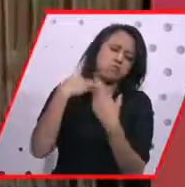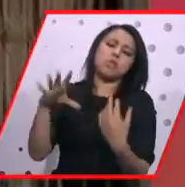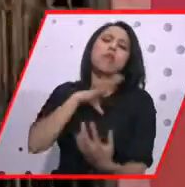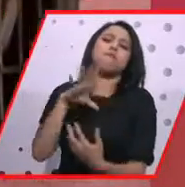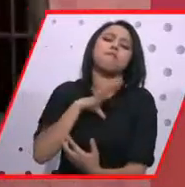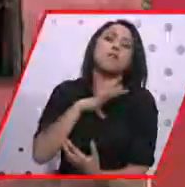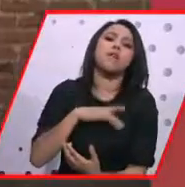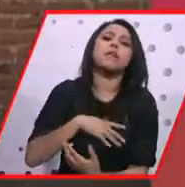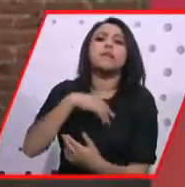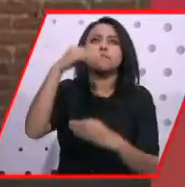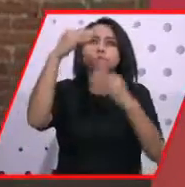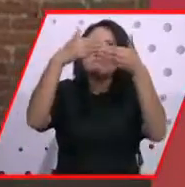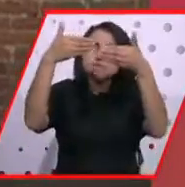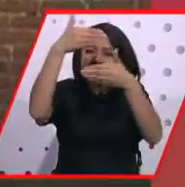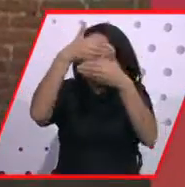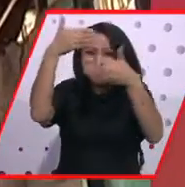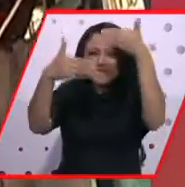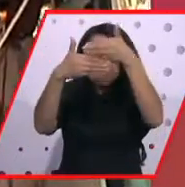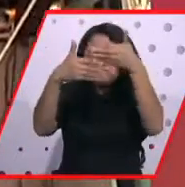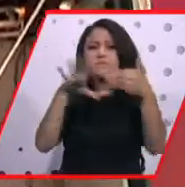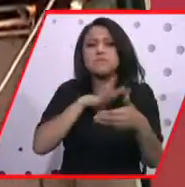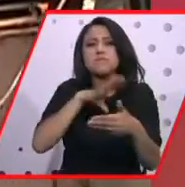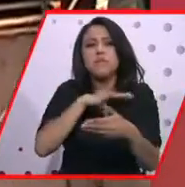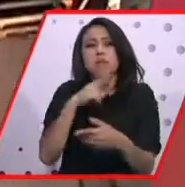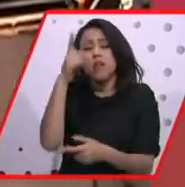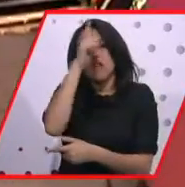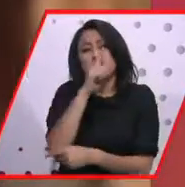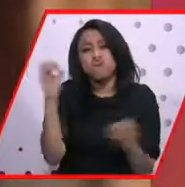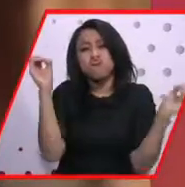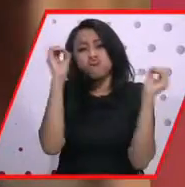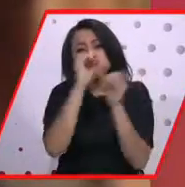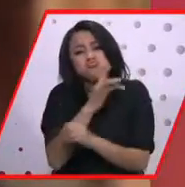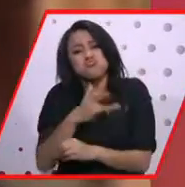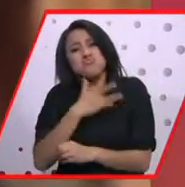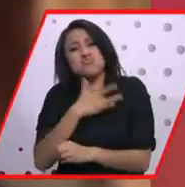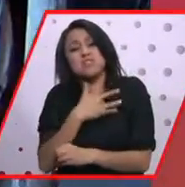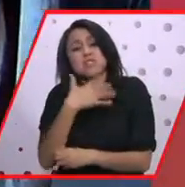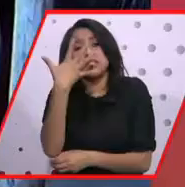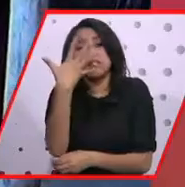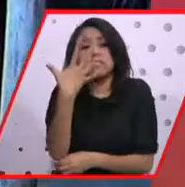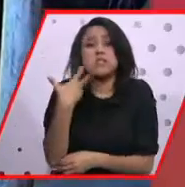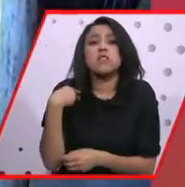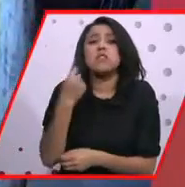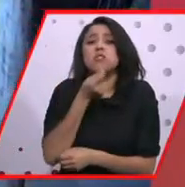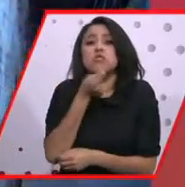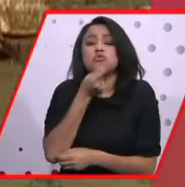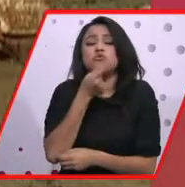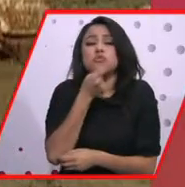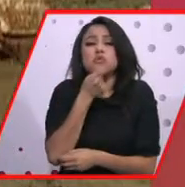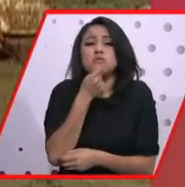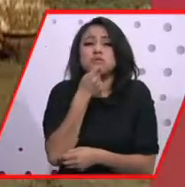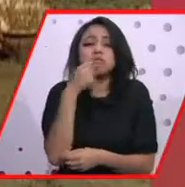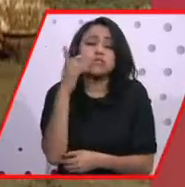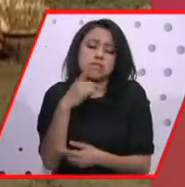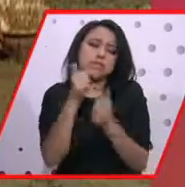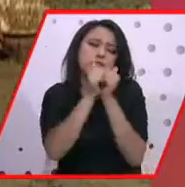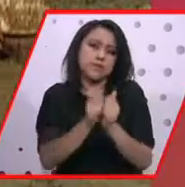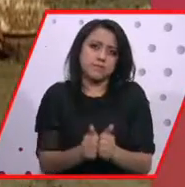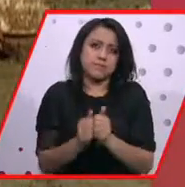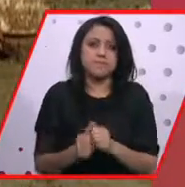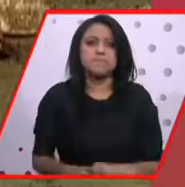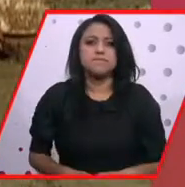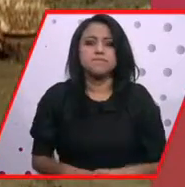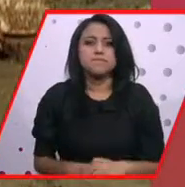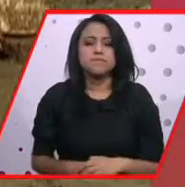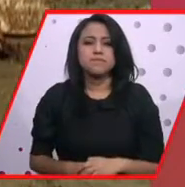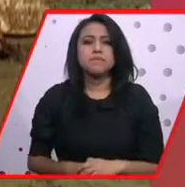asoman la luz durante el día y en la noche decae el ánimo. 5 menores de edad se refugian en un cuarto. De hecho ya los saqué a todos, los